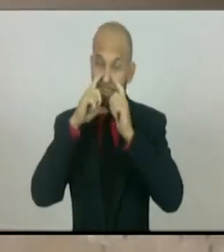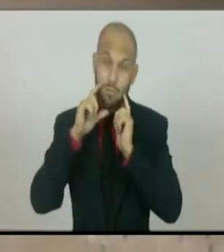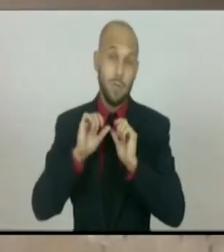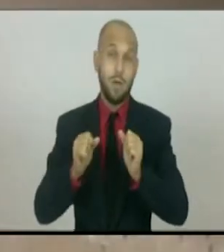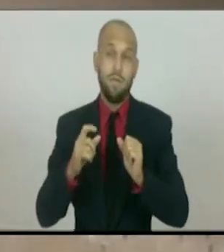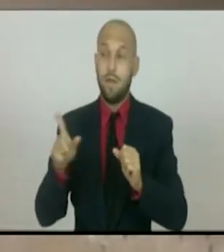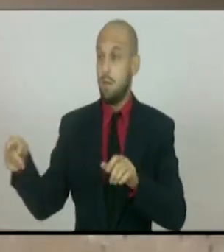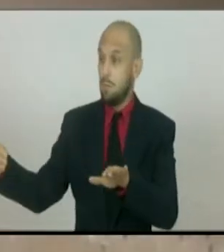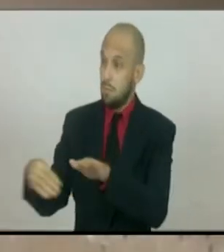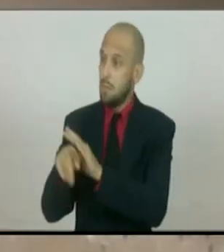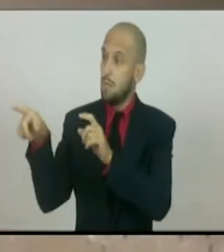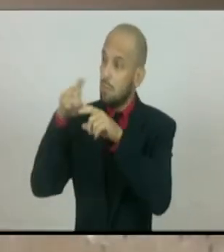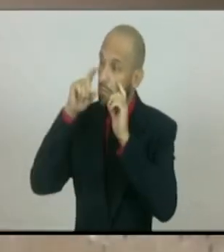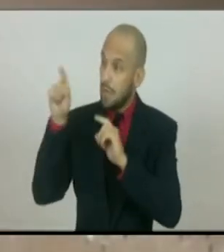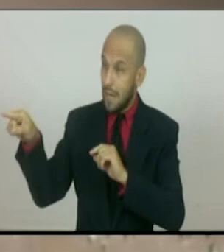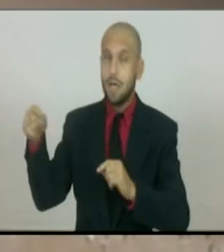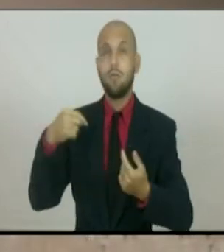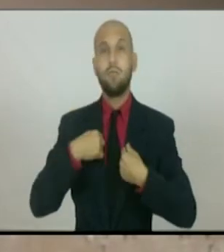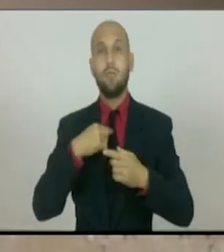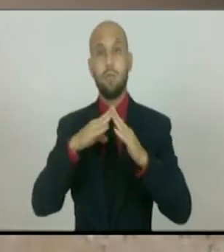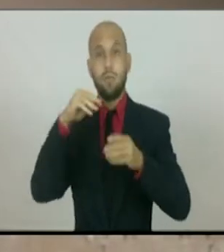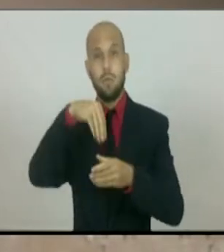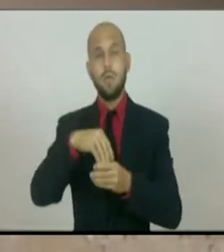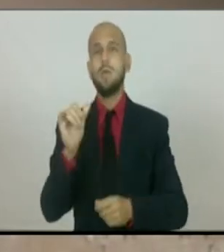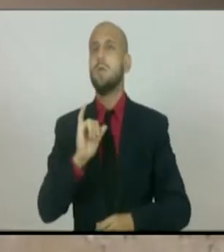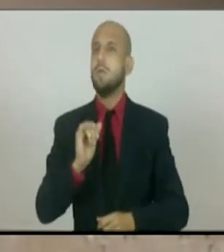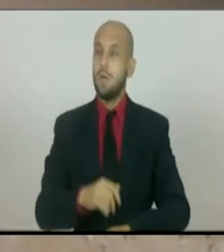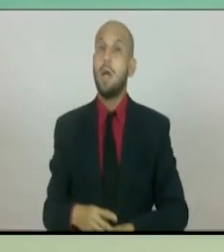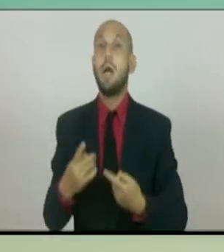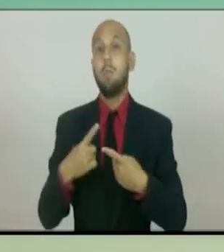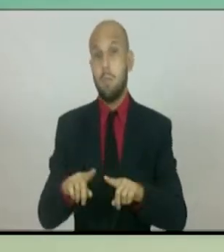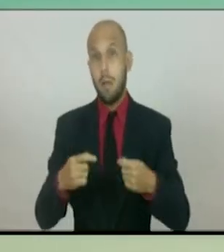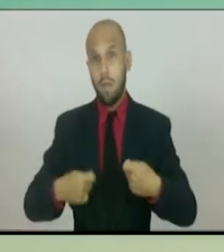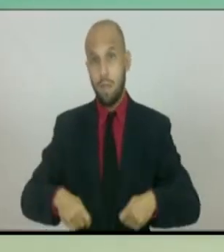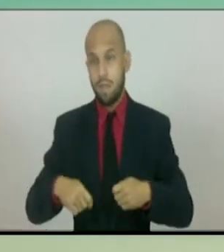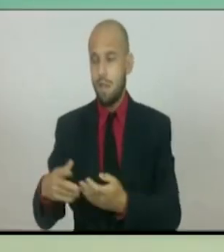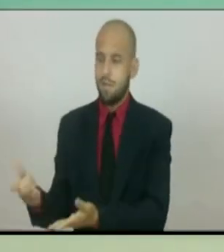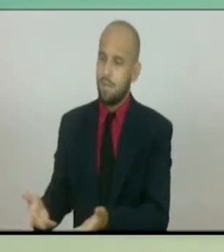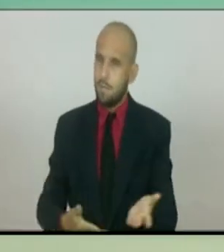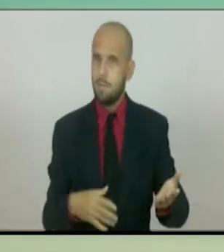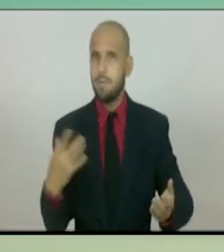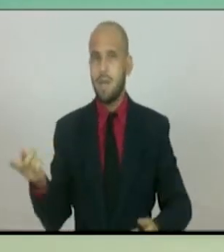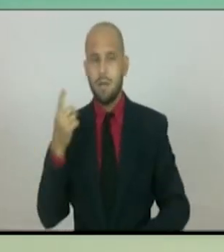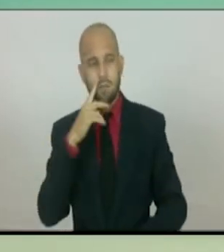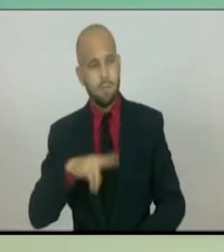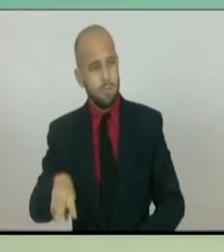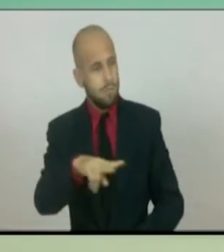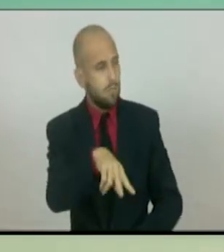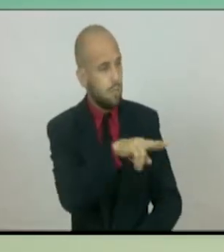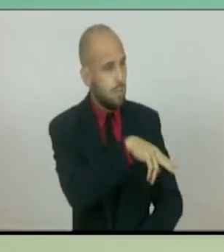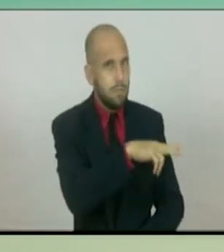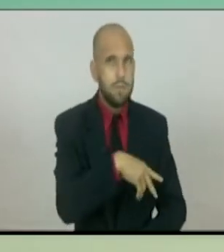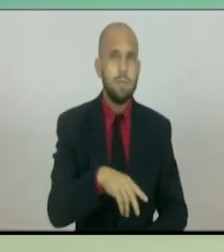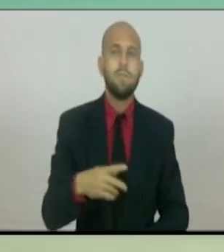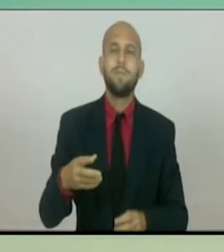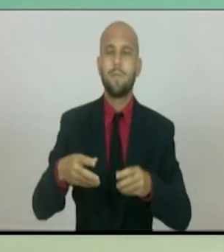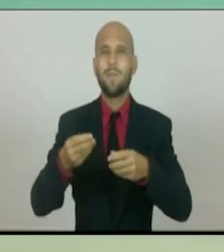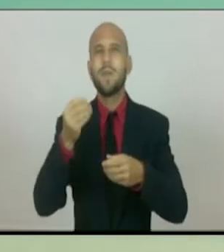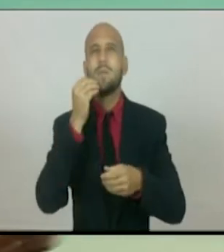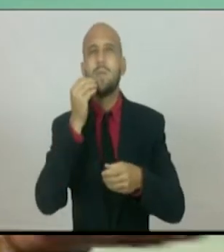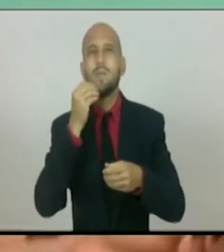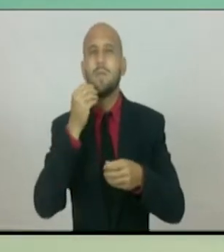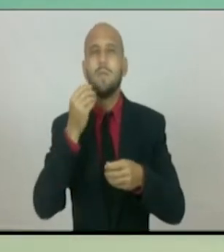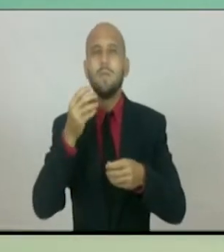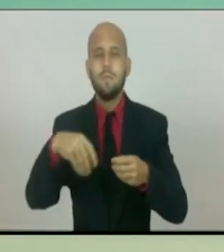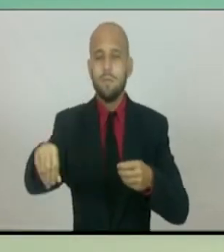nasobuco, pero sí es importante que le permitan la entrada porque ellos son los que nos orientan, nos explican, nos suministran